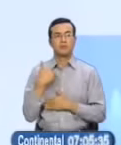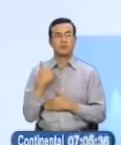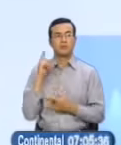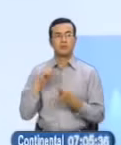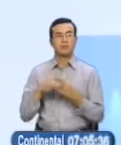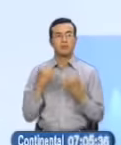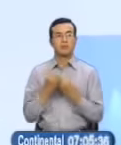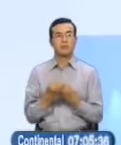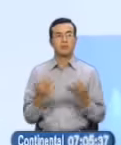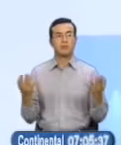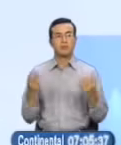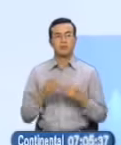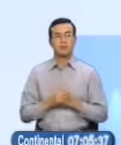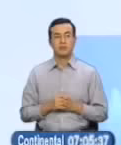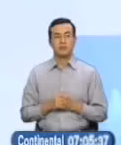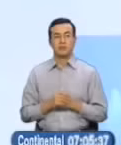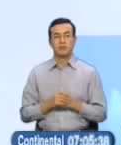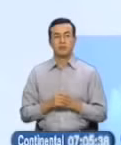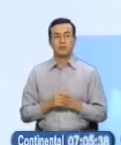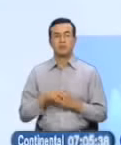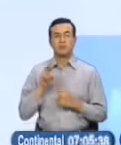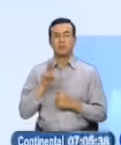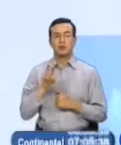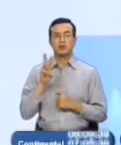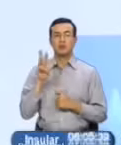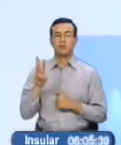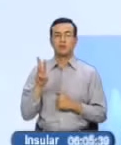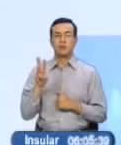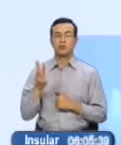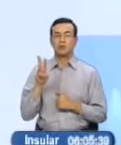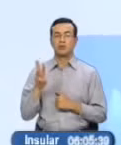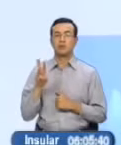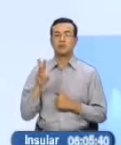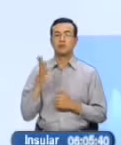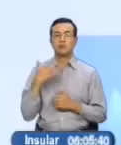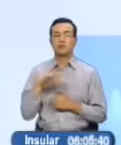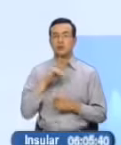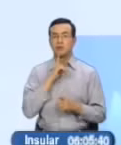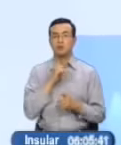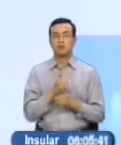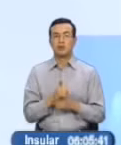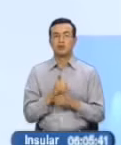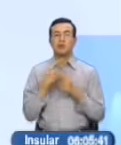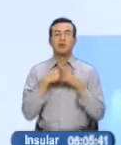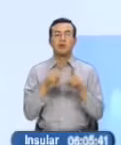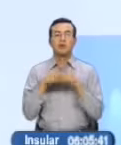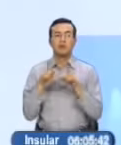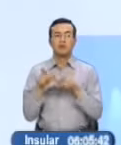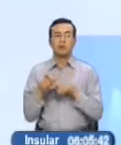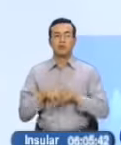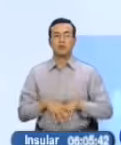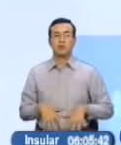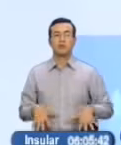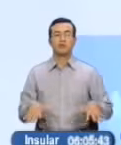el momento existen 26 albergues implantados en las diferentes zonas